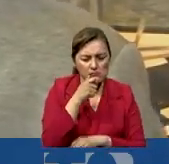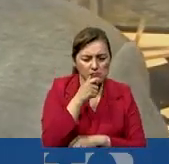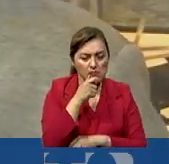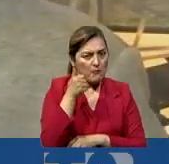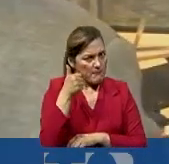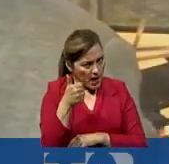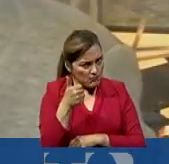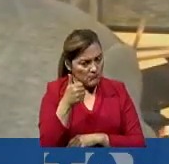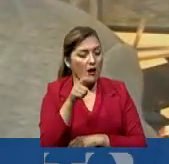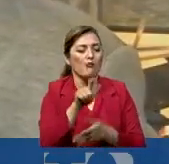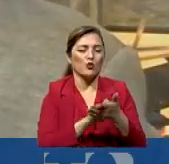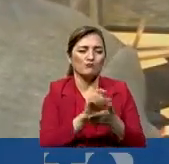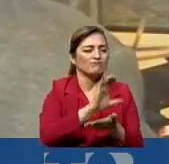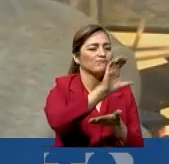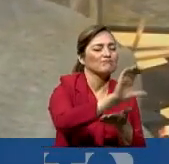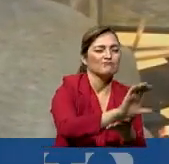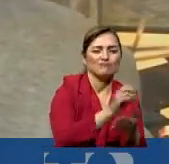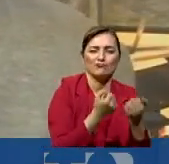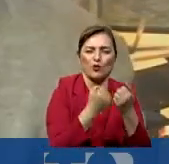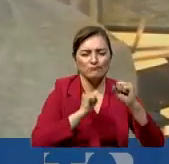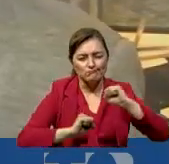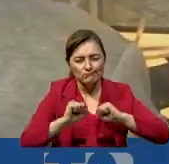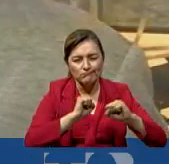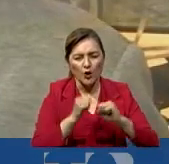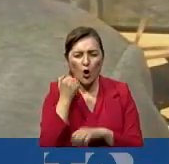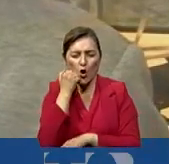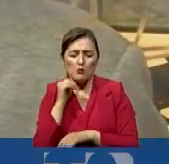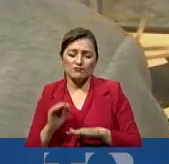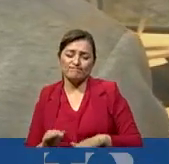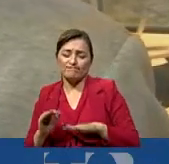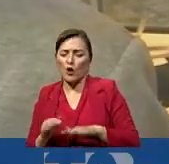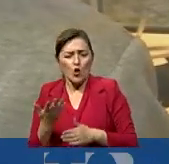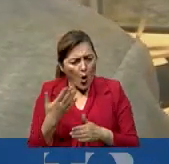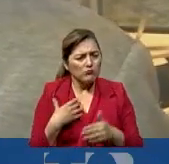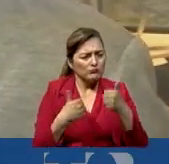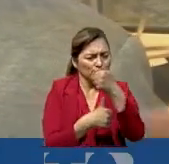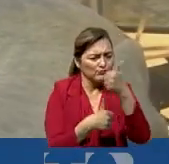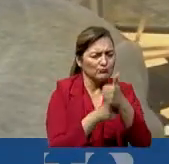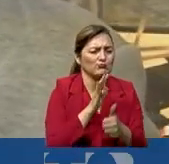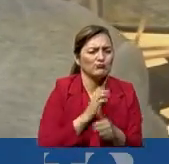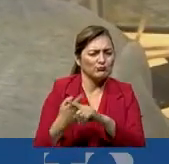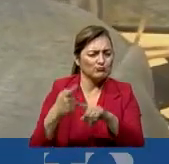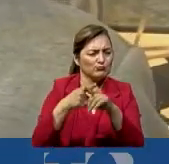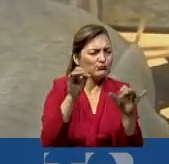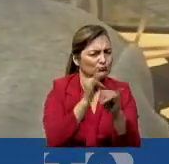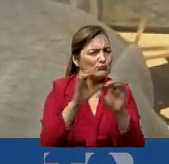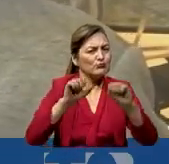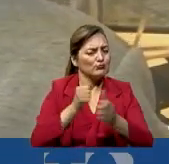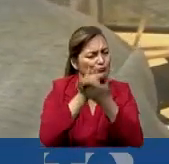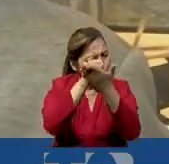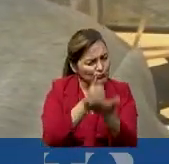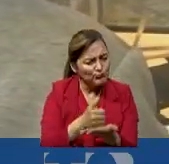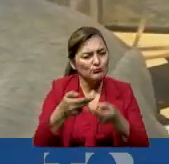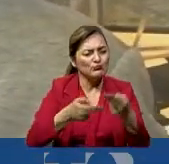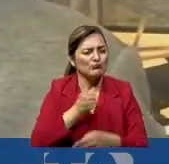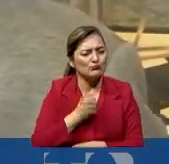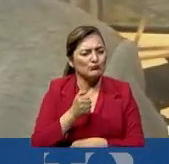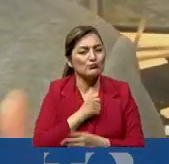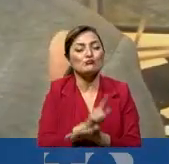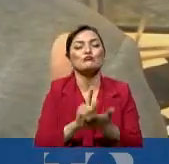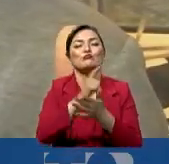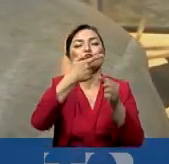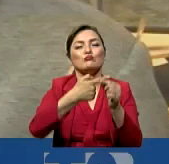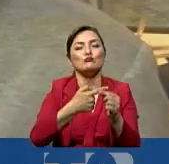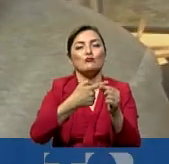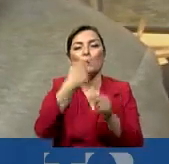emprendedores salgan de su zona de confort, se esfuercen un poco, vengan y busquen asistencia técnica nuestra o de otras entidades que lo brindan en el Distrito Metropolitano de Quito para